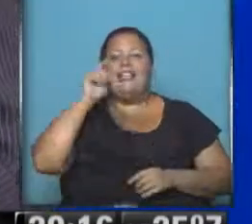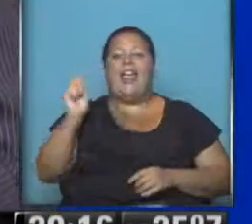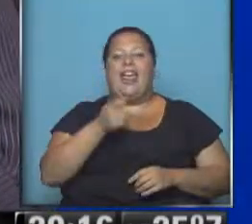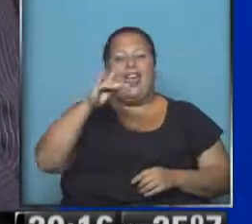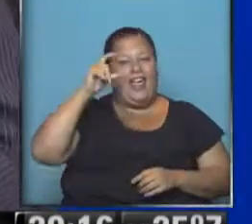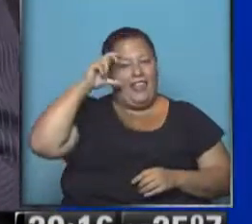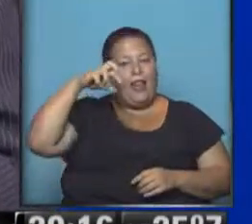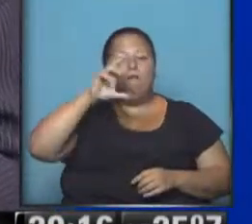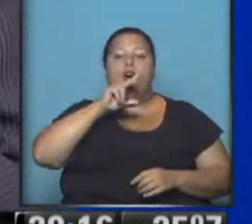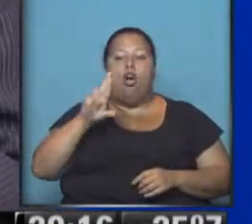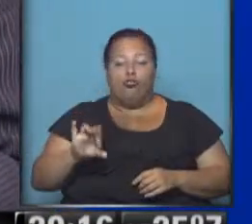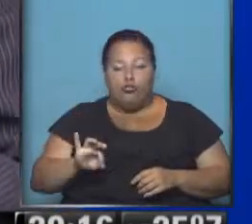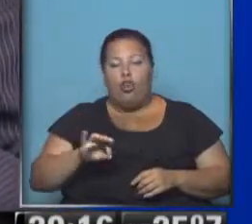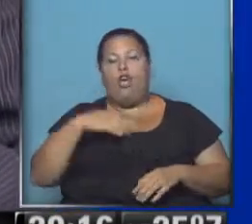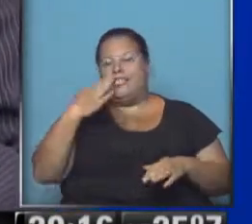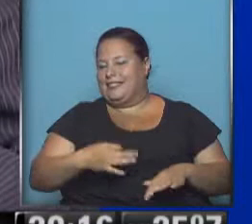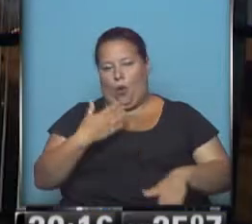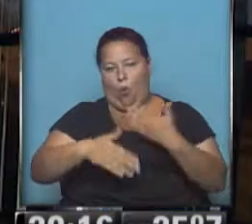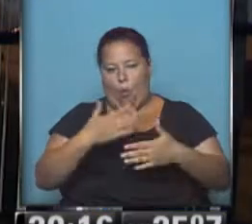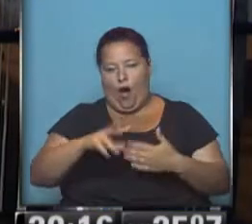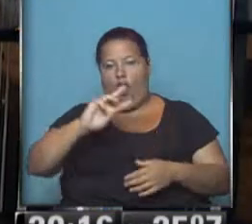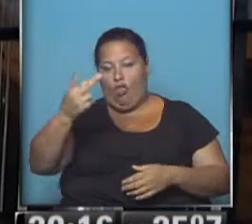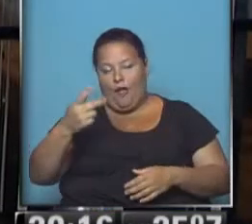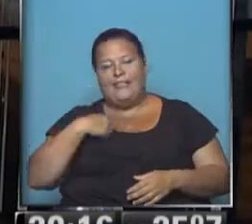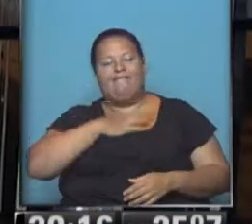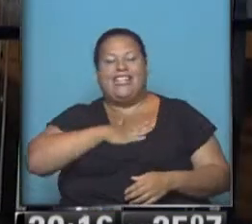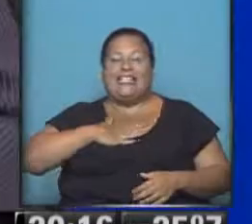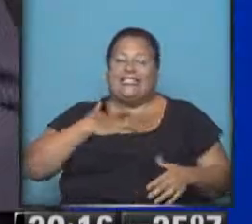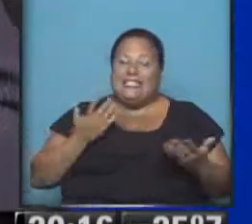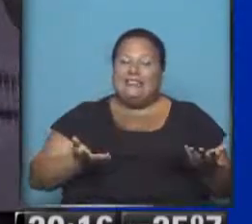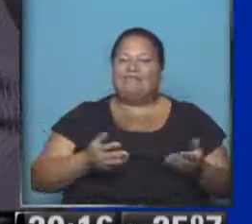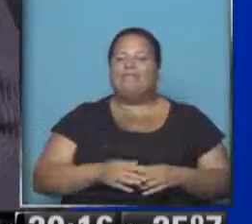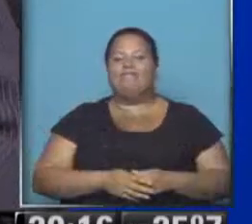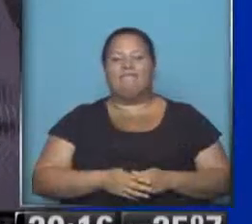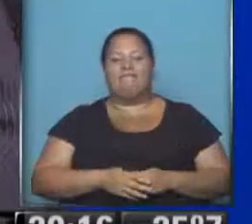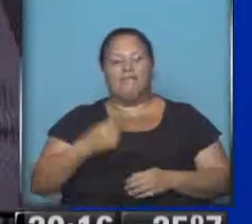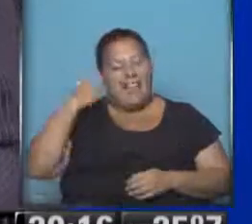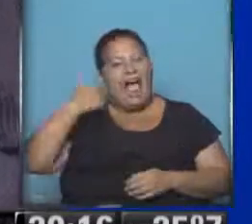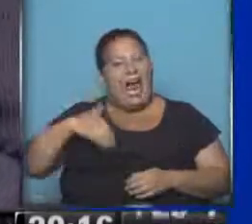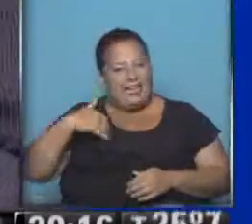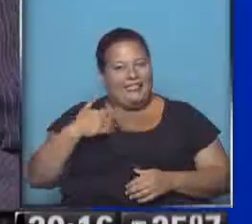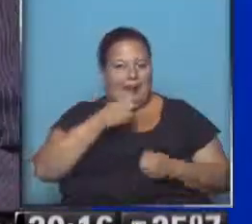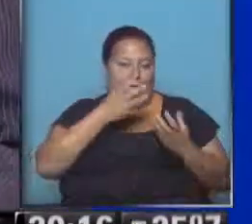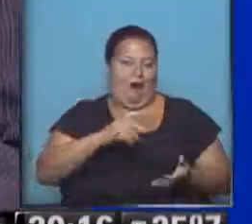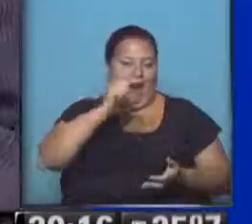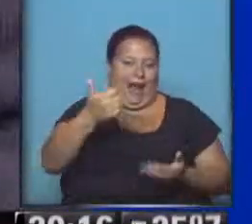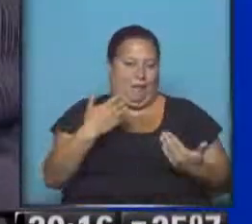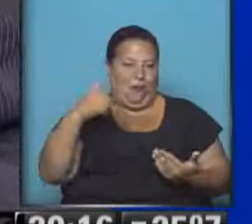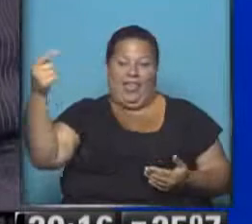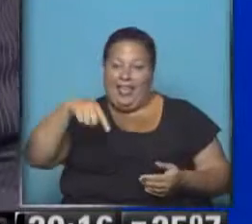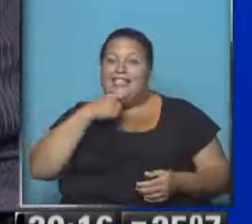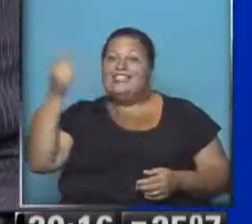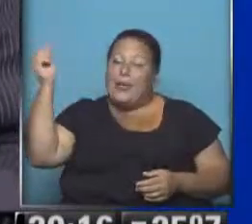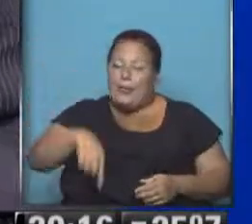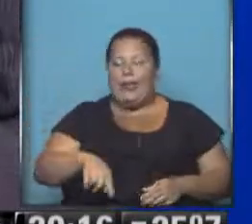como singlista y seguramente va a jugar el doble, me da la sensación que la Argentina tiene mayor oportunidad que si llega